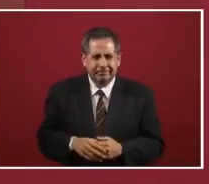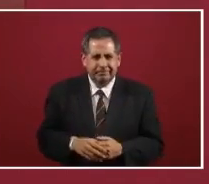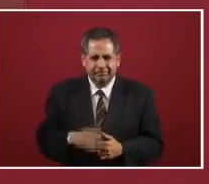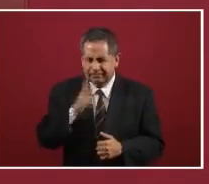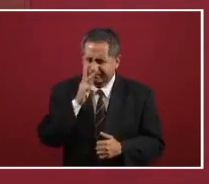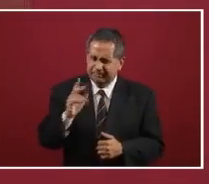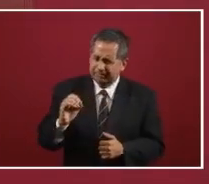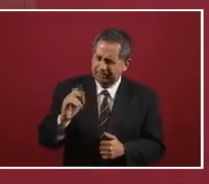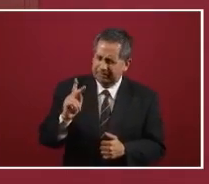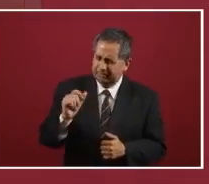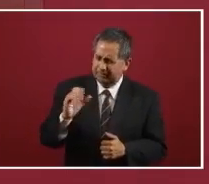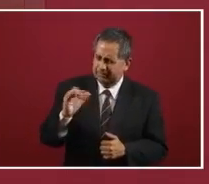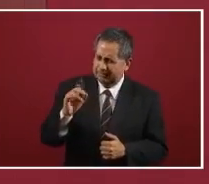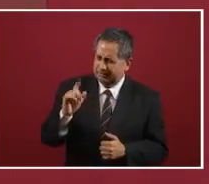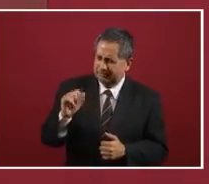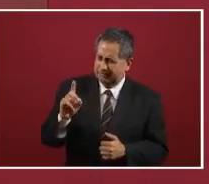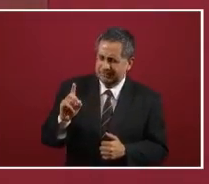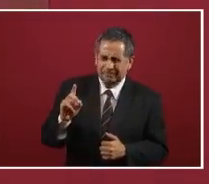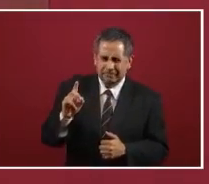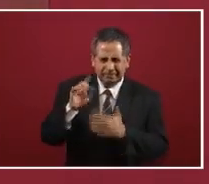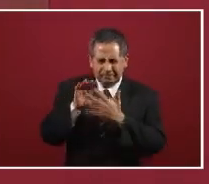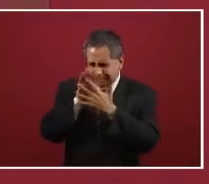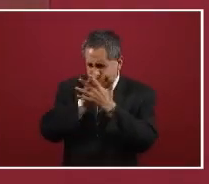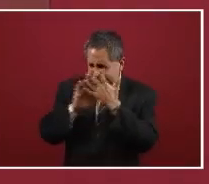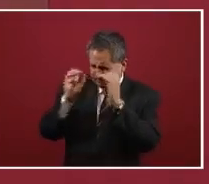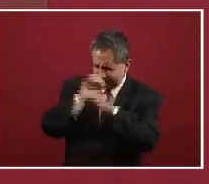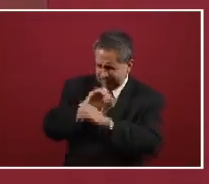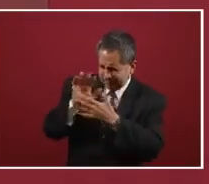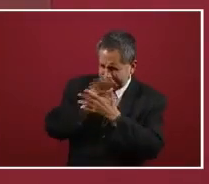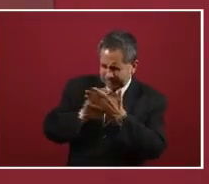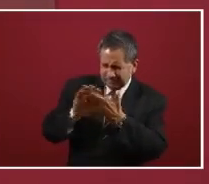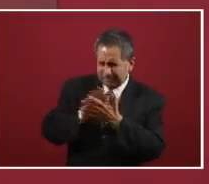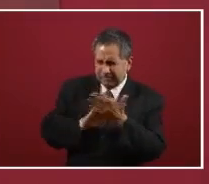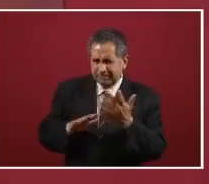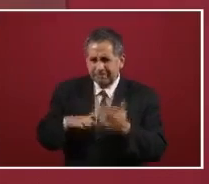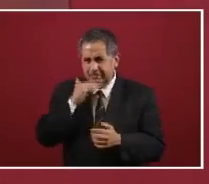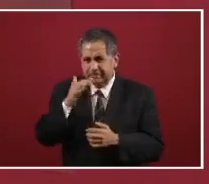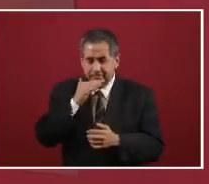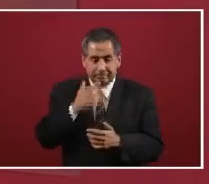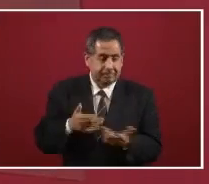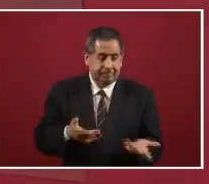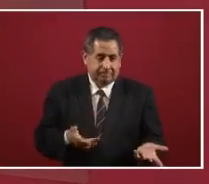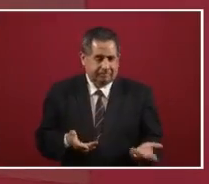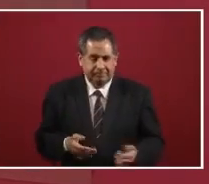opacidad. O sea, lo oscuro, lo sucio,